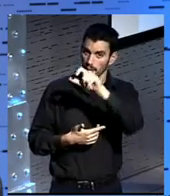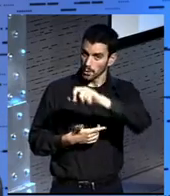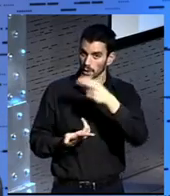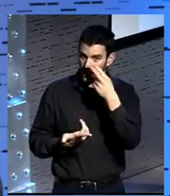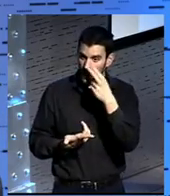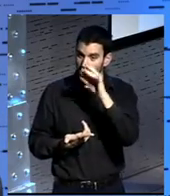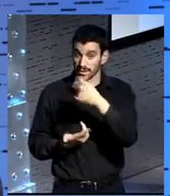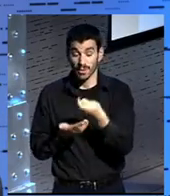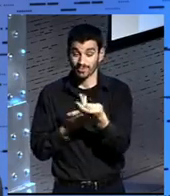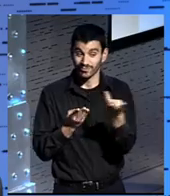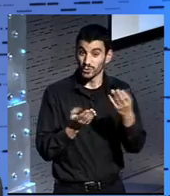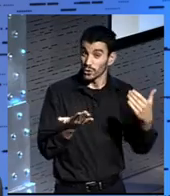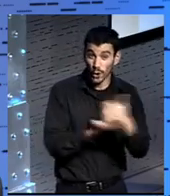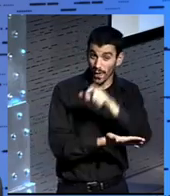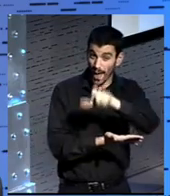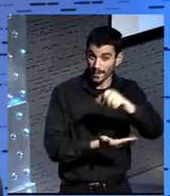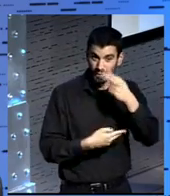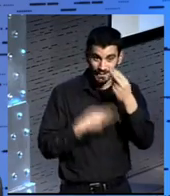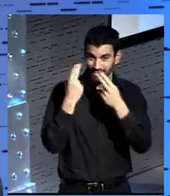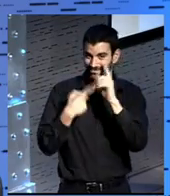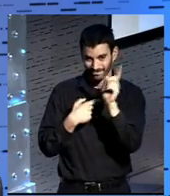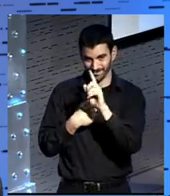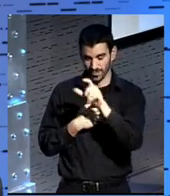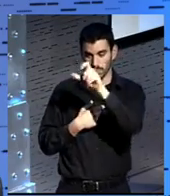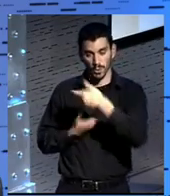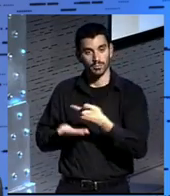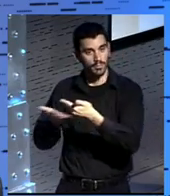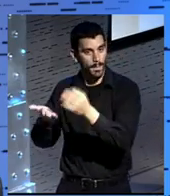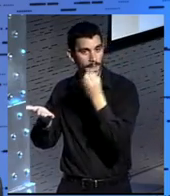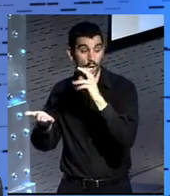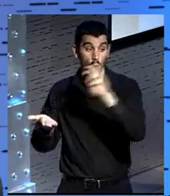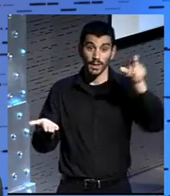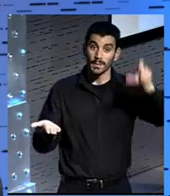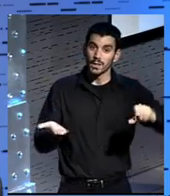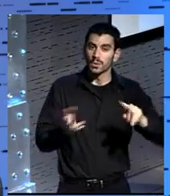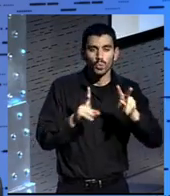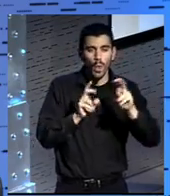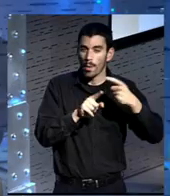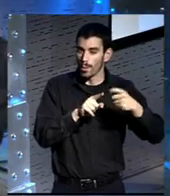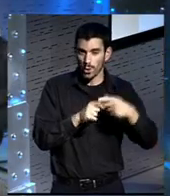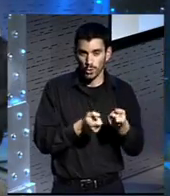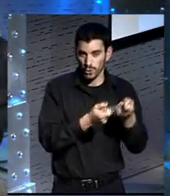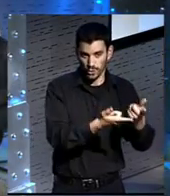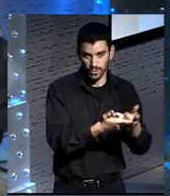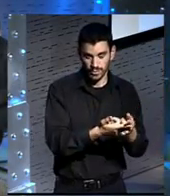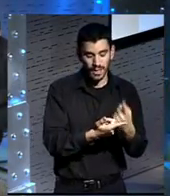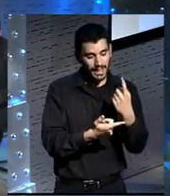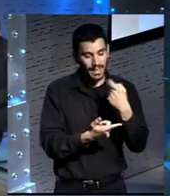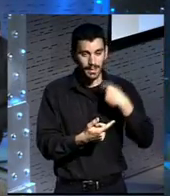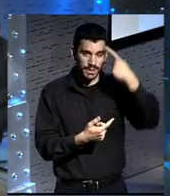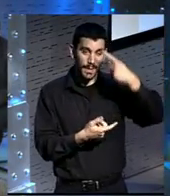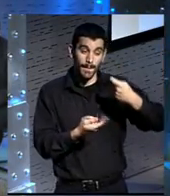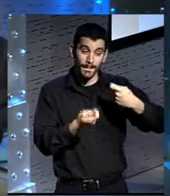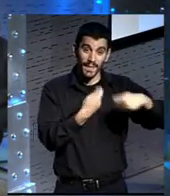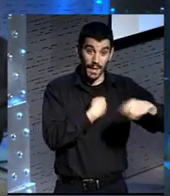los clientes. Tenemos que saber vender, que es casi tan importante como saber comprar. Karina. Sí,